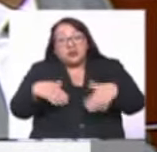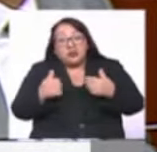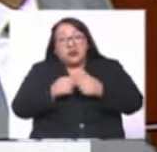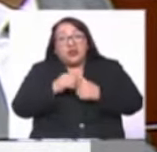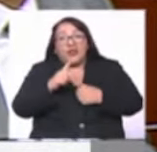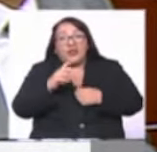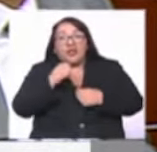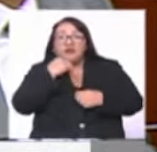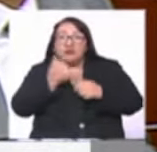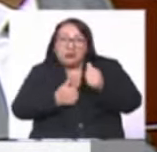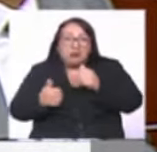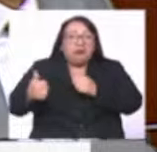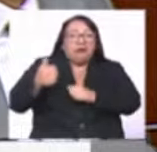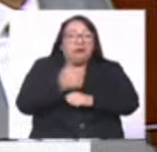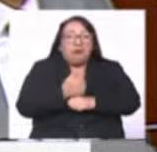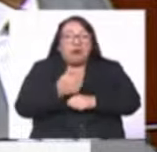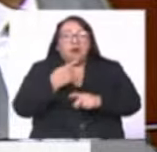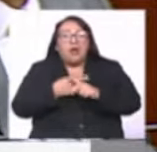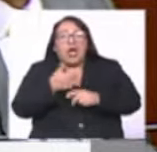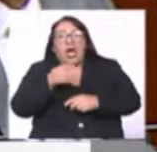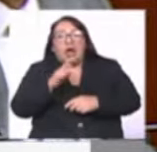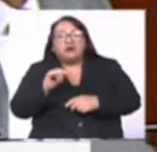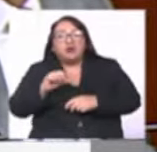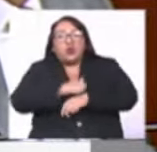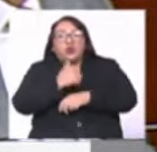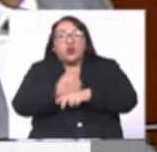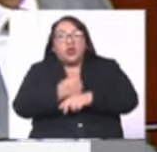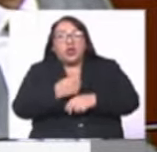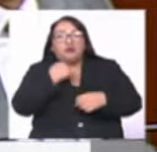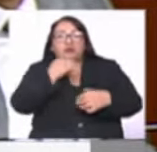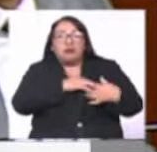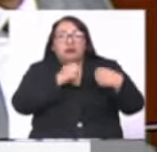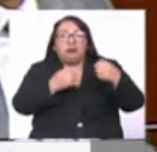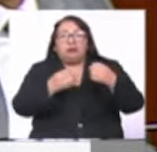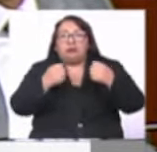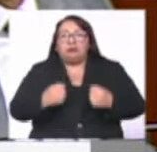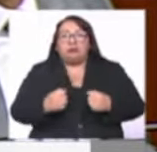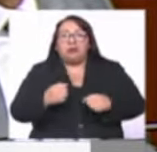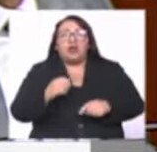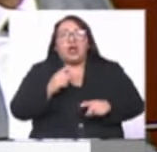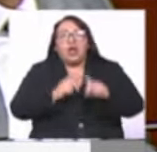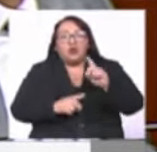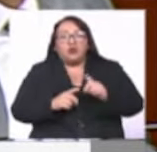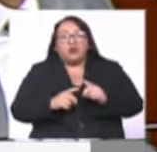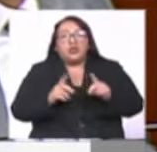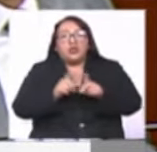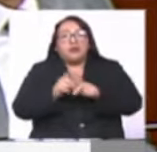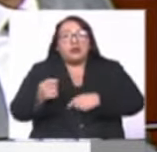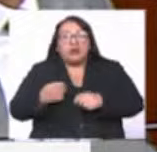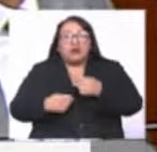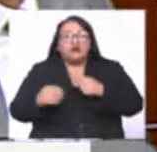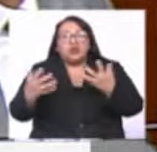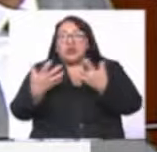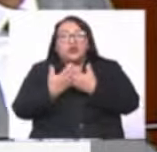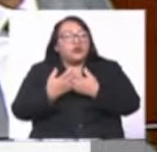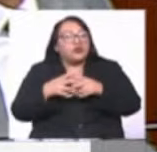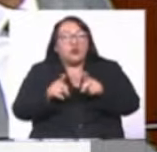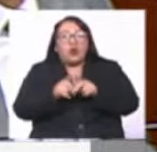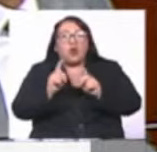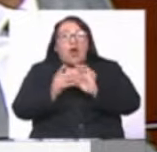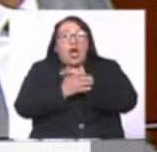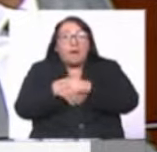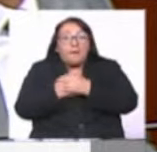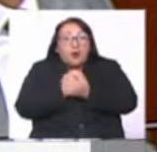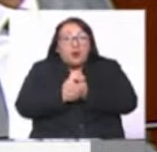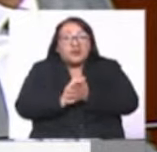los delitos de usurpación de función pública abuso de autoridad nombramiento ilegal cohecho pasivo específico y negociación incompatible o aprovechamiento